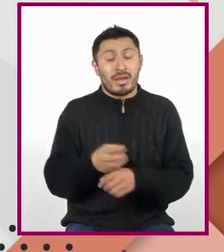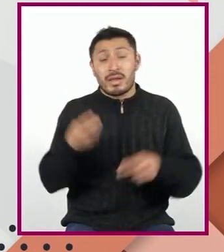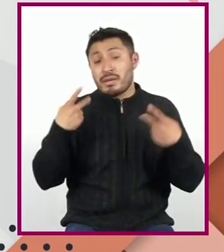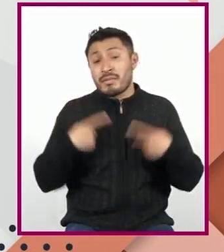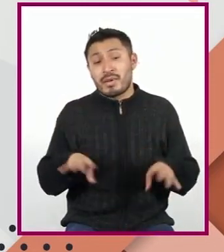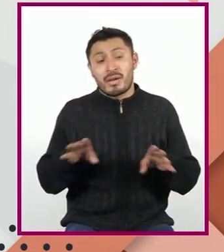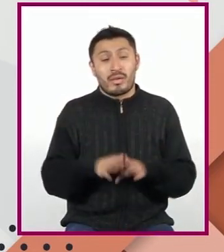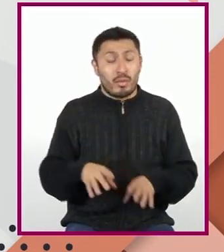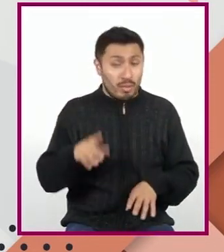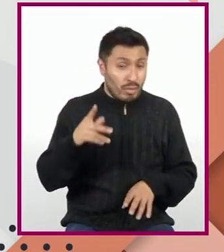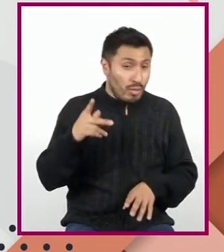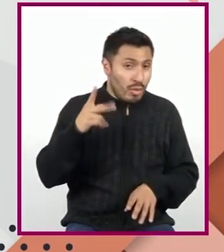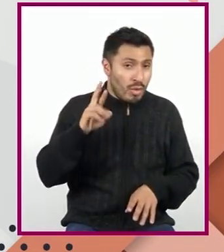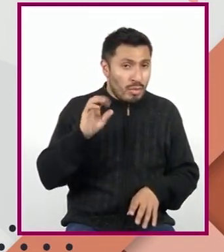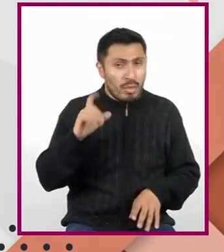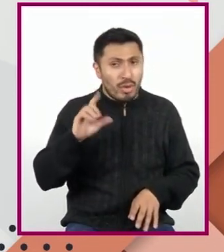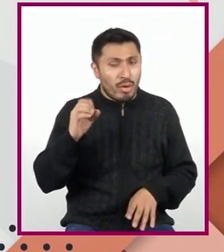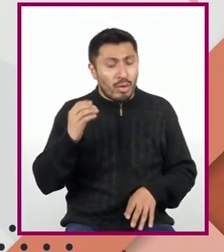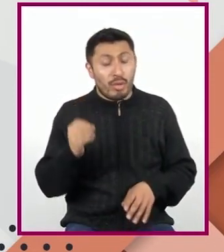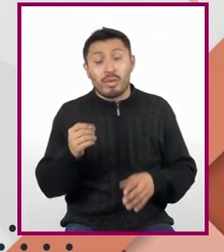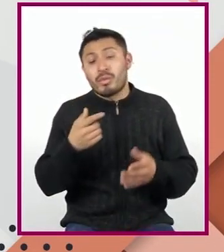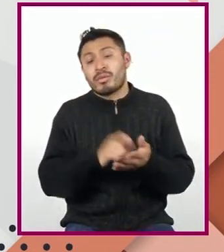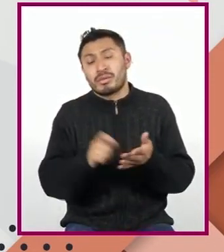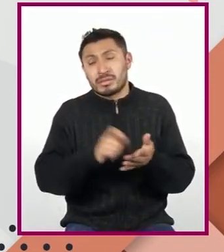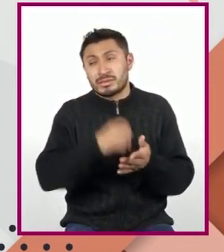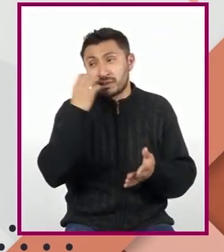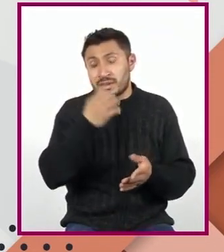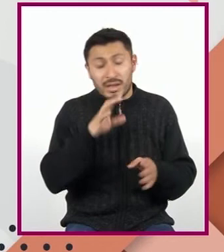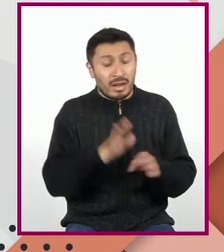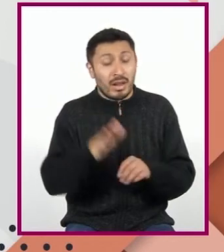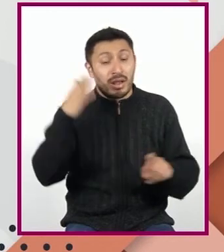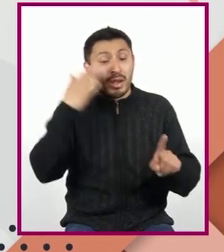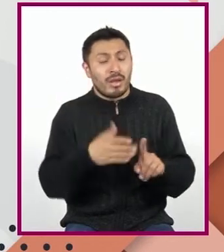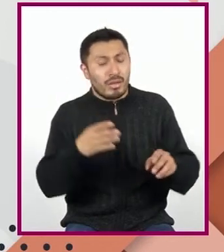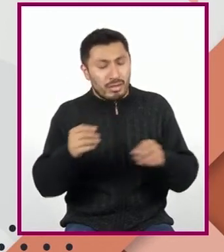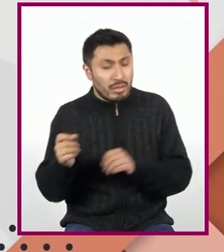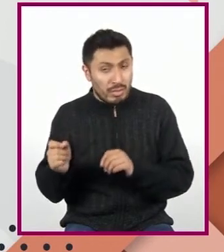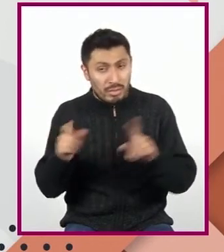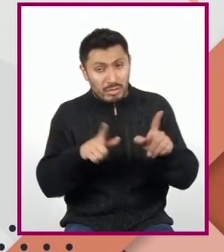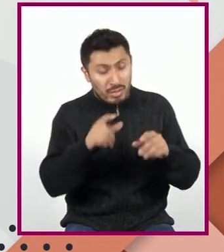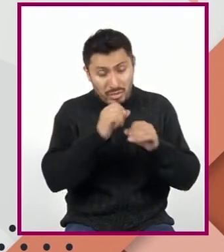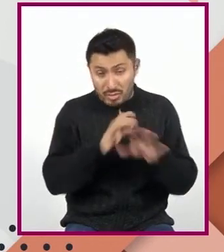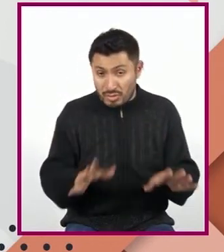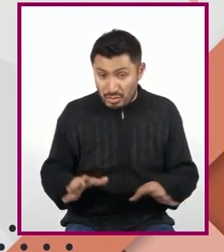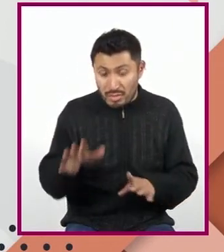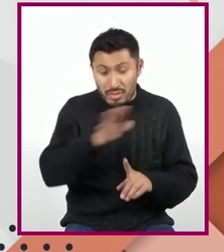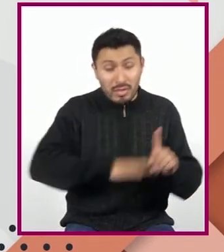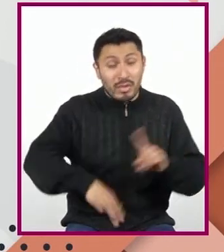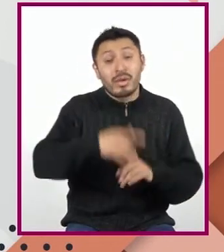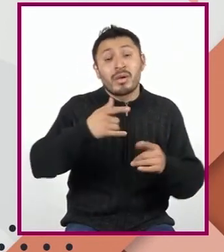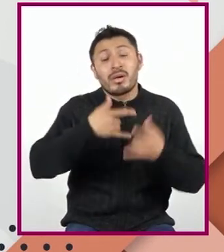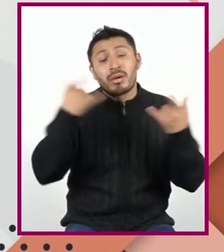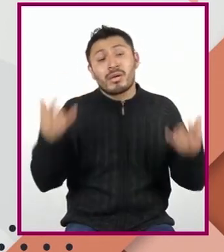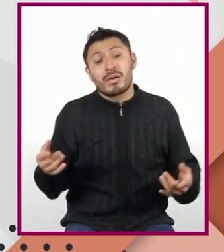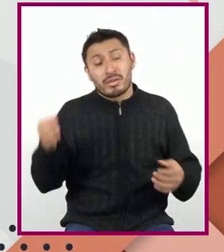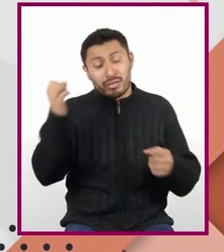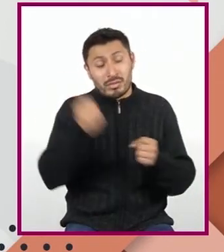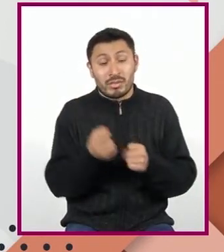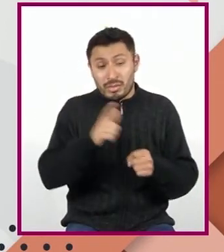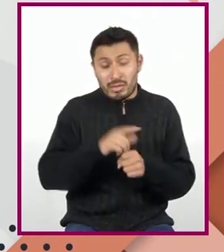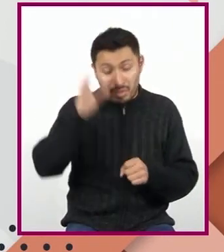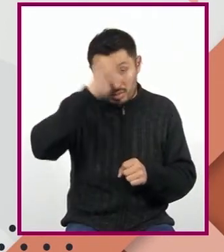obra y a qué tipo de lectores va dirigida. En este sentido, es fundamental definir el uso de personas gramaticales